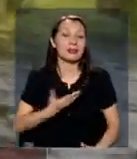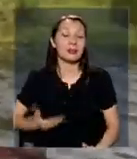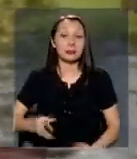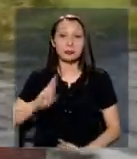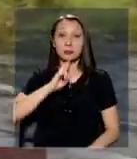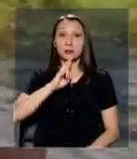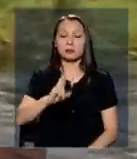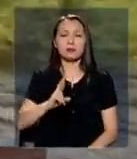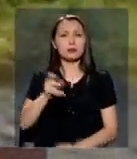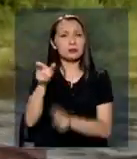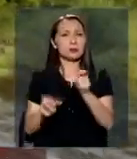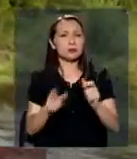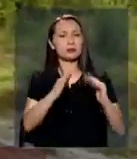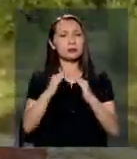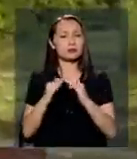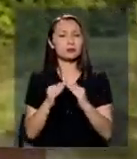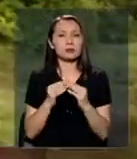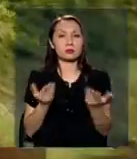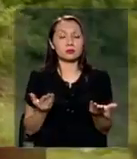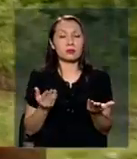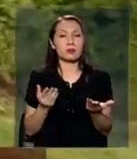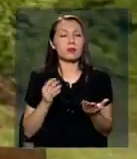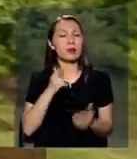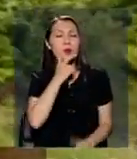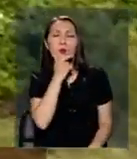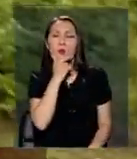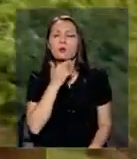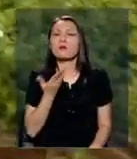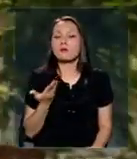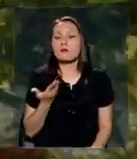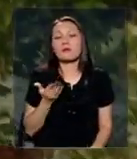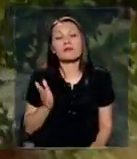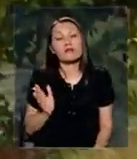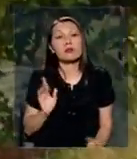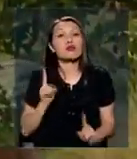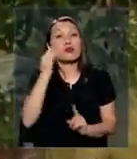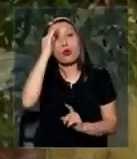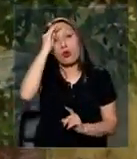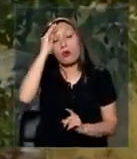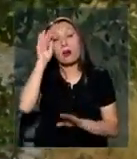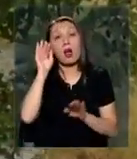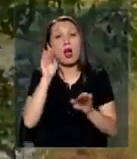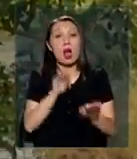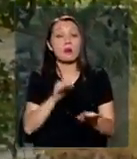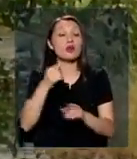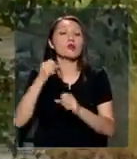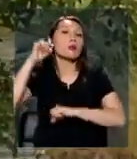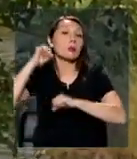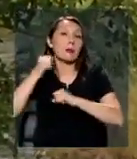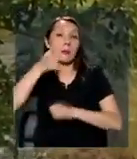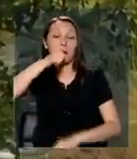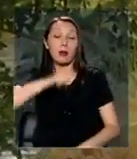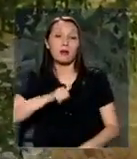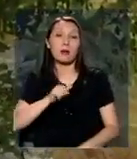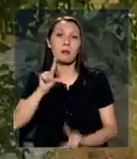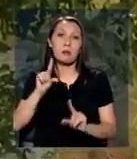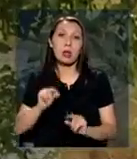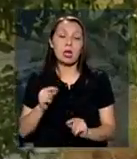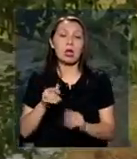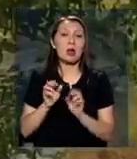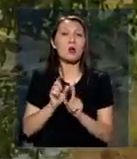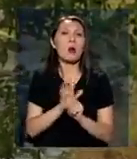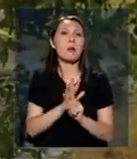los habitantes expuestos a esta situación sospechaban. No queda más que confiar en un apoyo de privados para sentirse menos